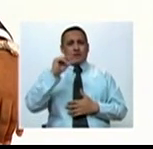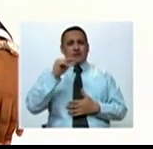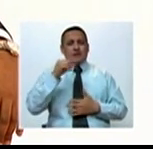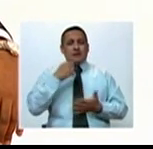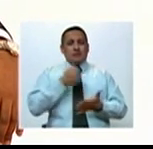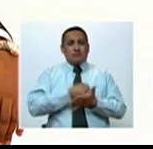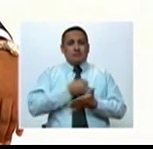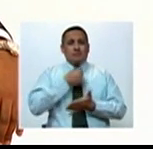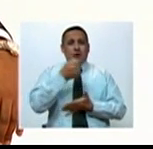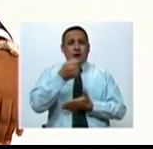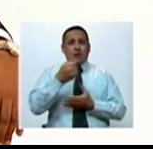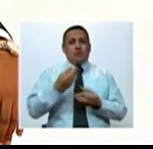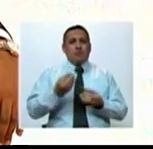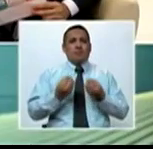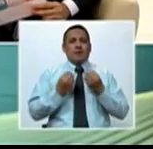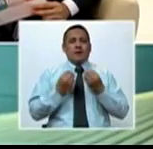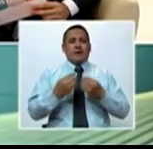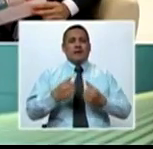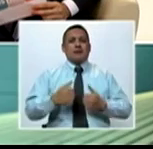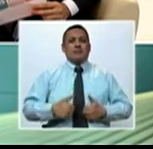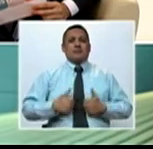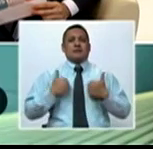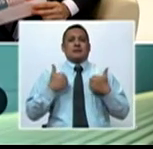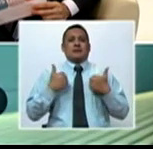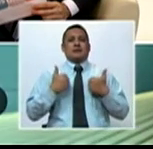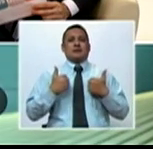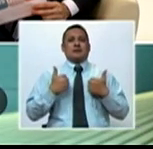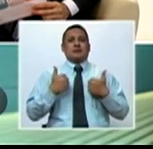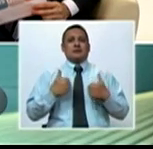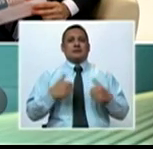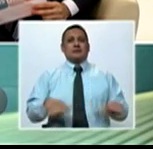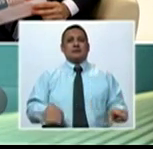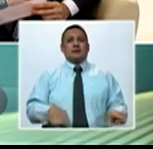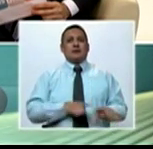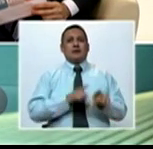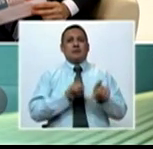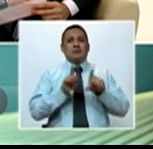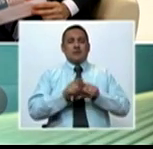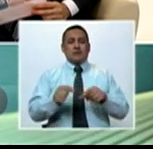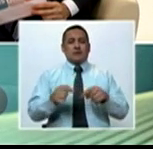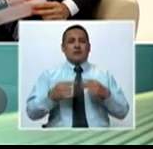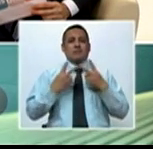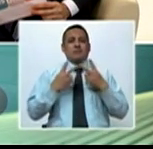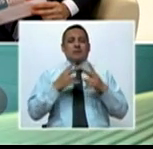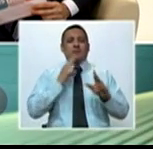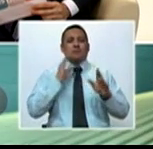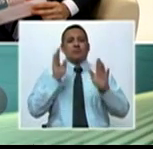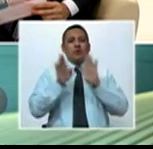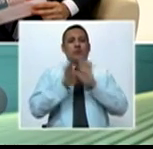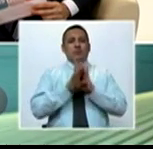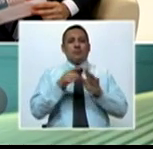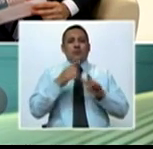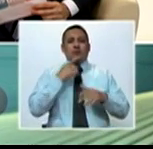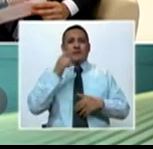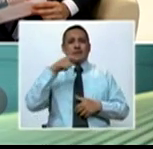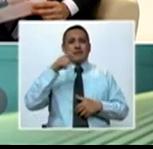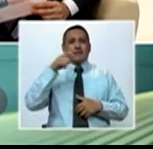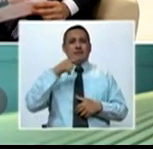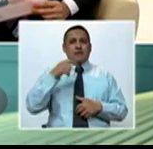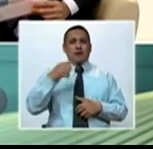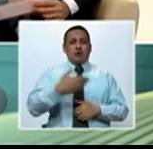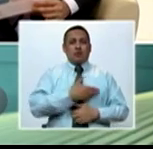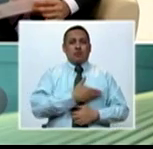mínimo indispensable para sobrevivir, incluso si es que le debiera al